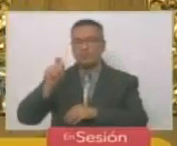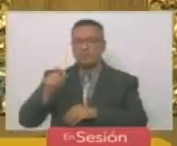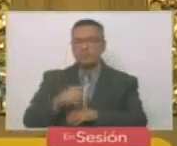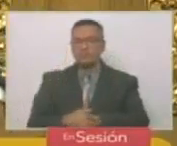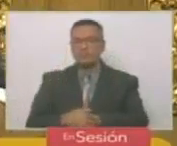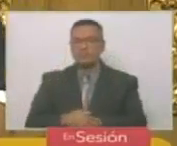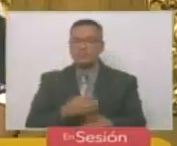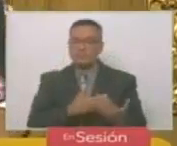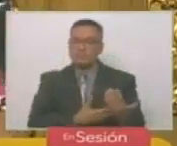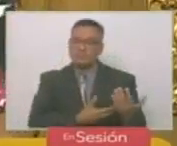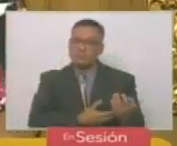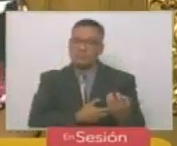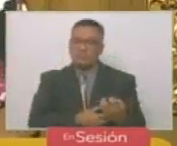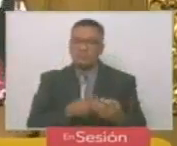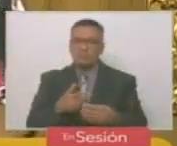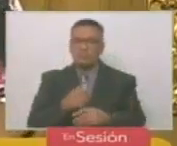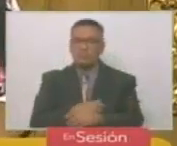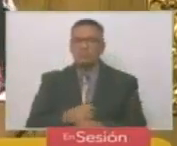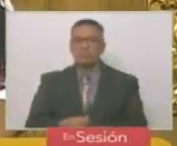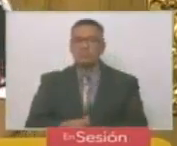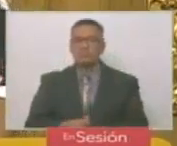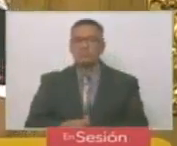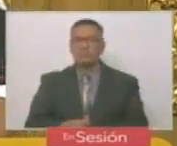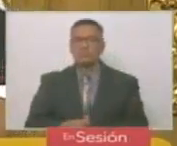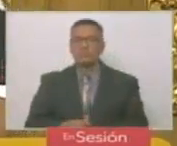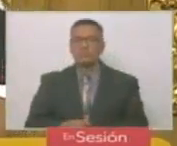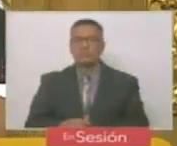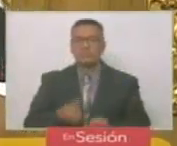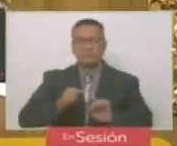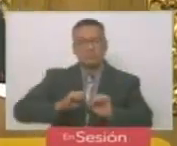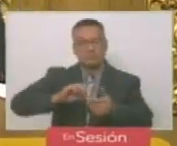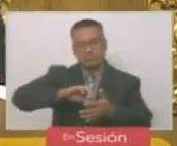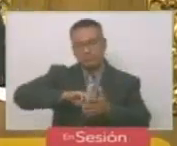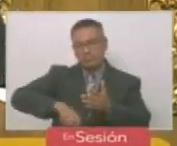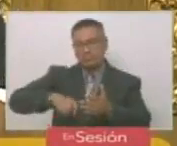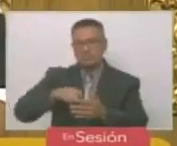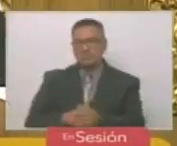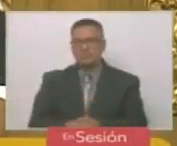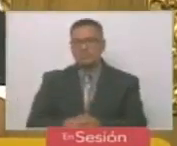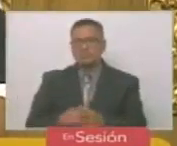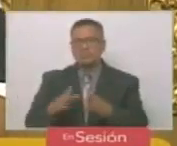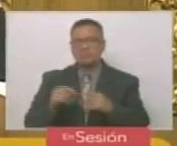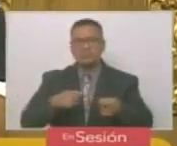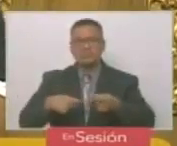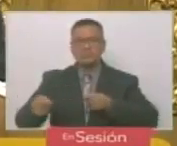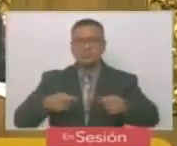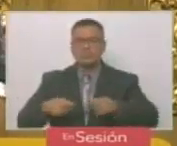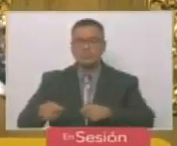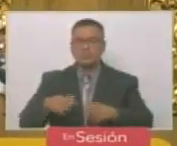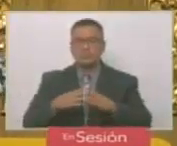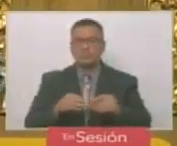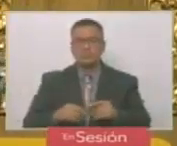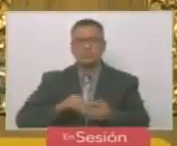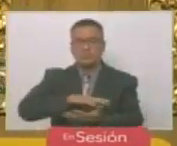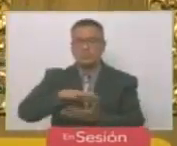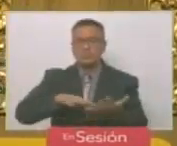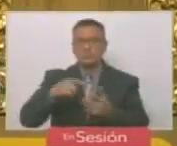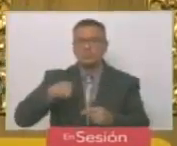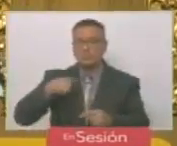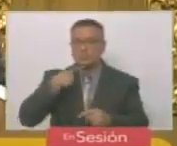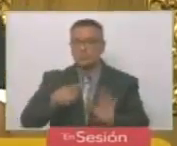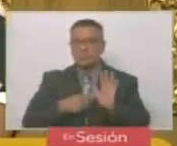de prevalencia. Erradicar el ruleteo como una de las formas más violentas de expresión